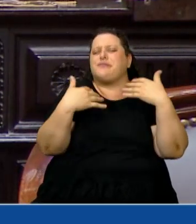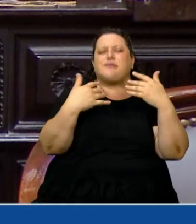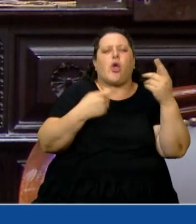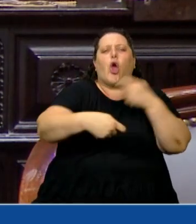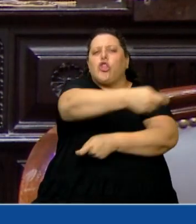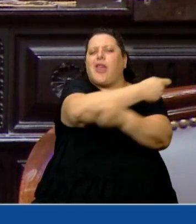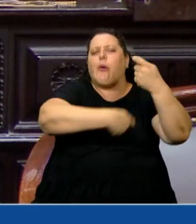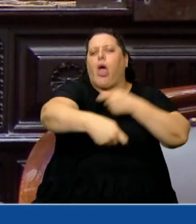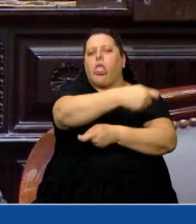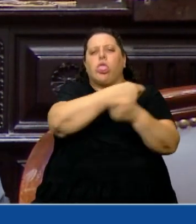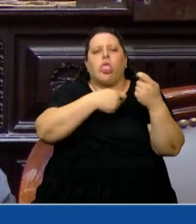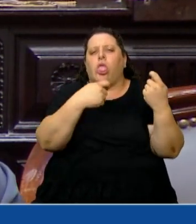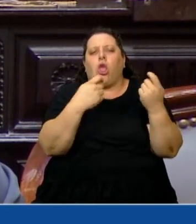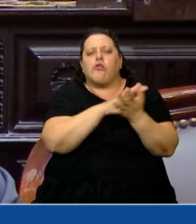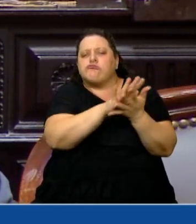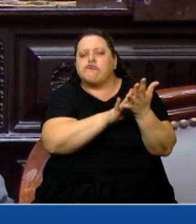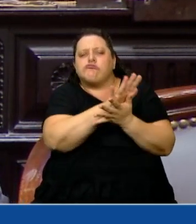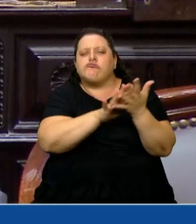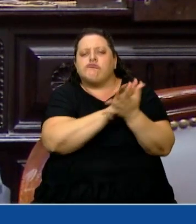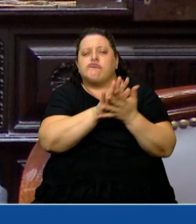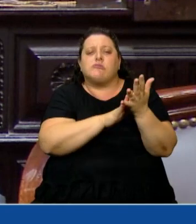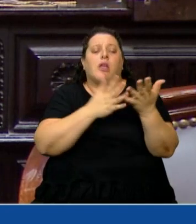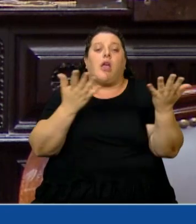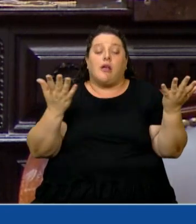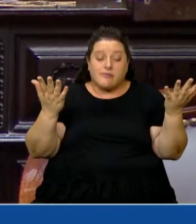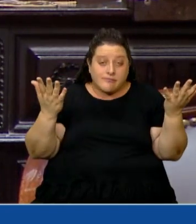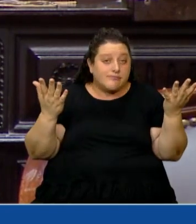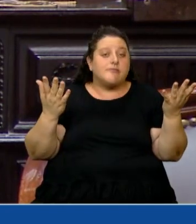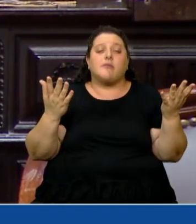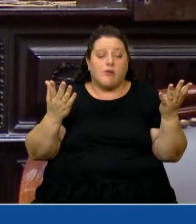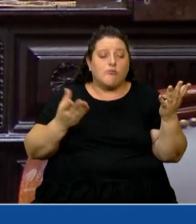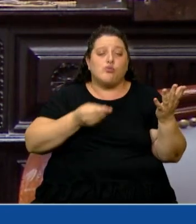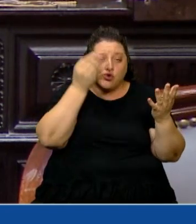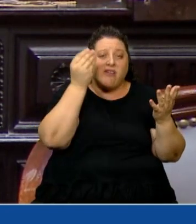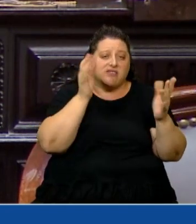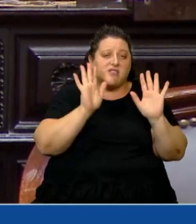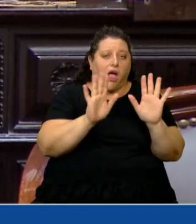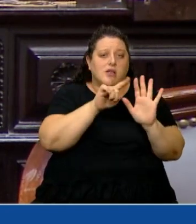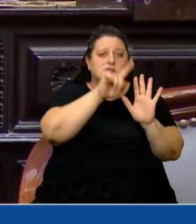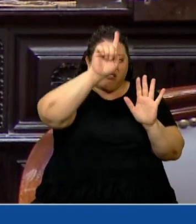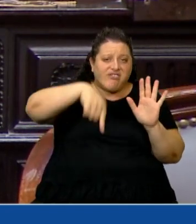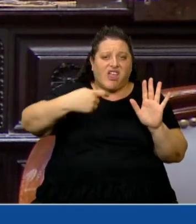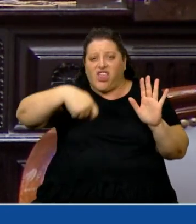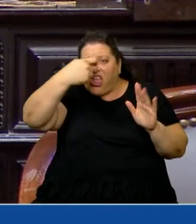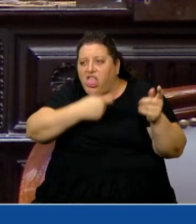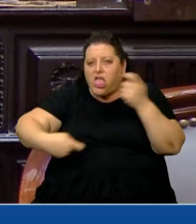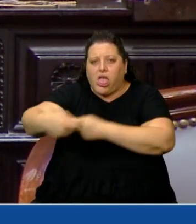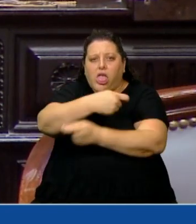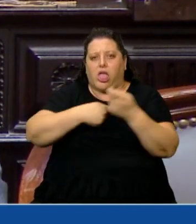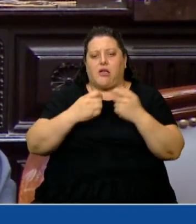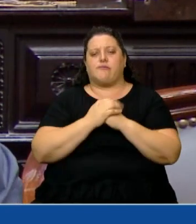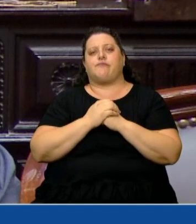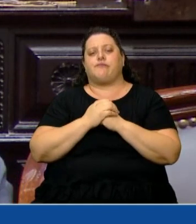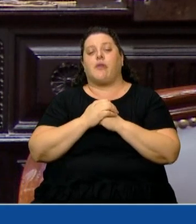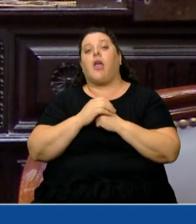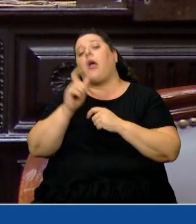contrabando se genera el narcotráfico. No siempre, pero sí muchas veces. A los santafesinos les va a quedar hoy el